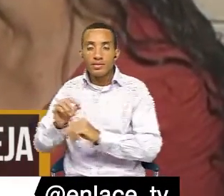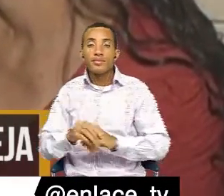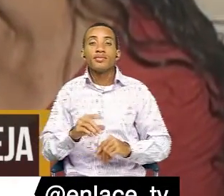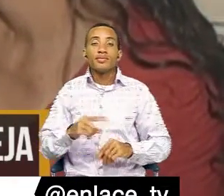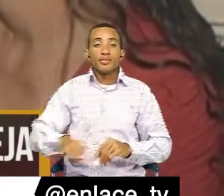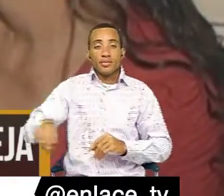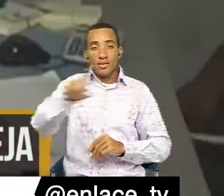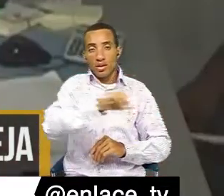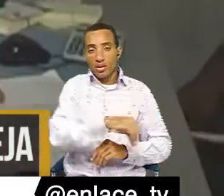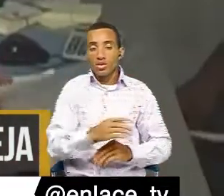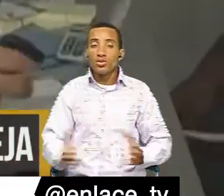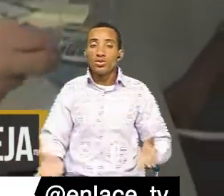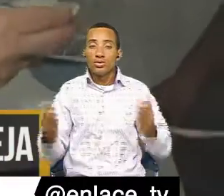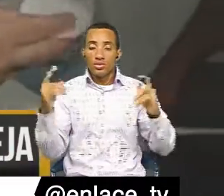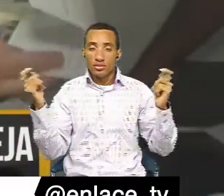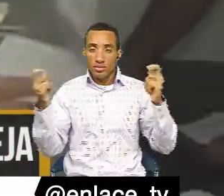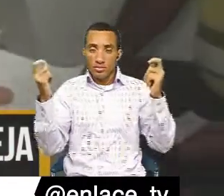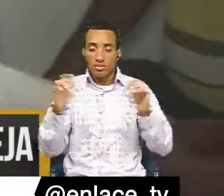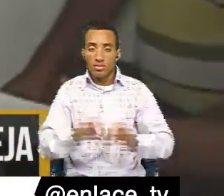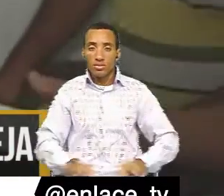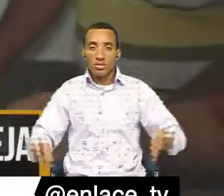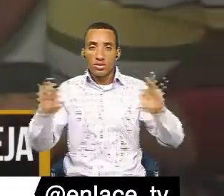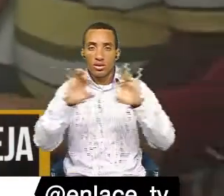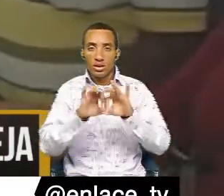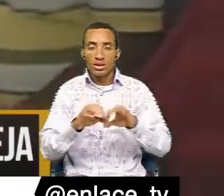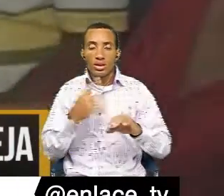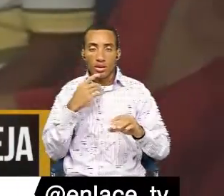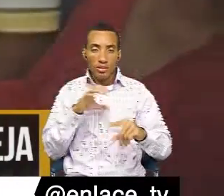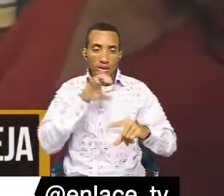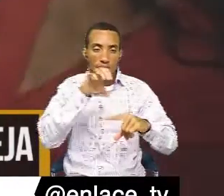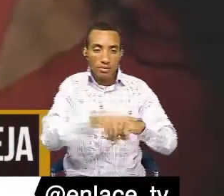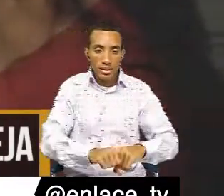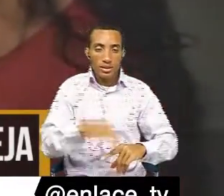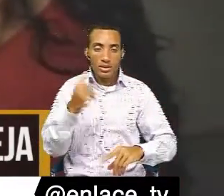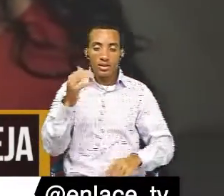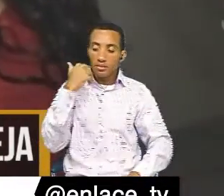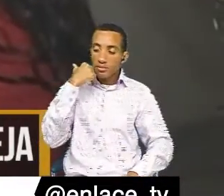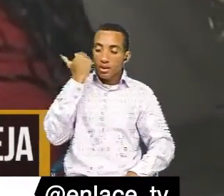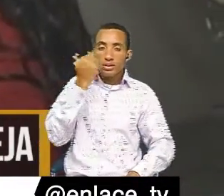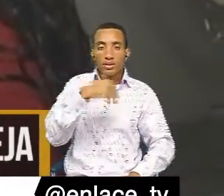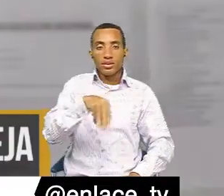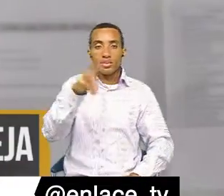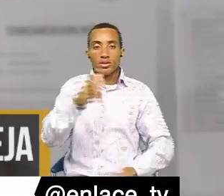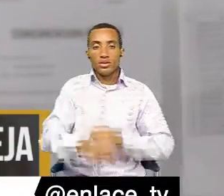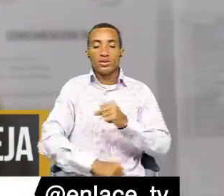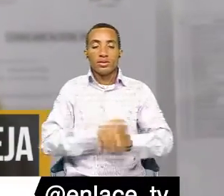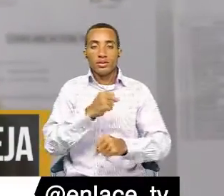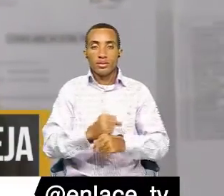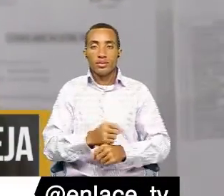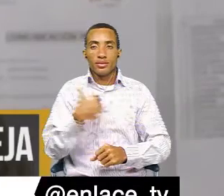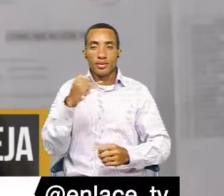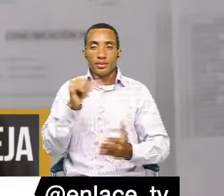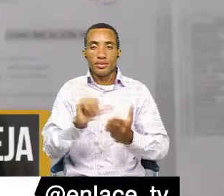de la campaña de salud visual será indispensable apartar la cita y ser mayores de 18 años de edad. Tenemos